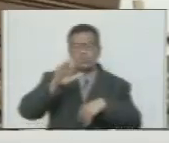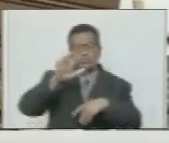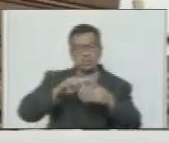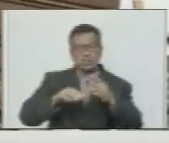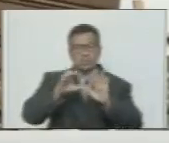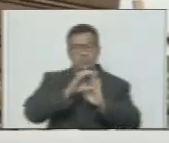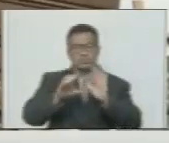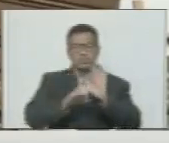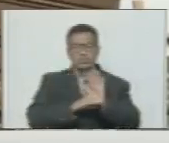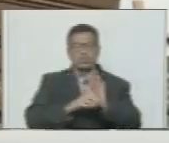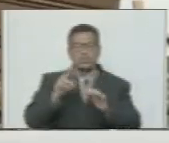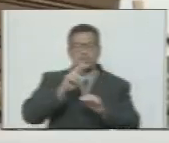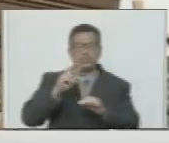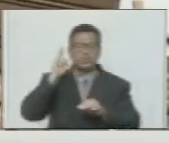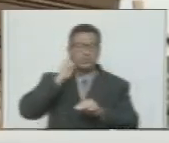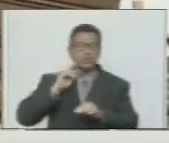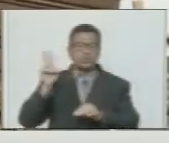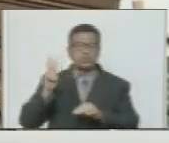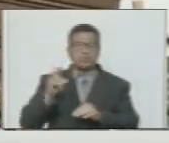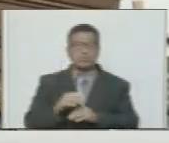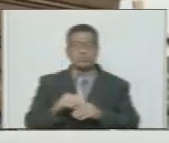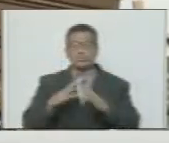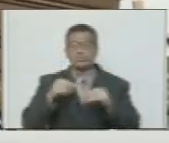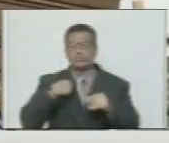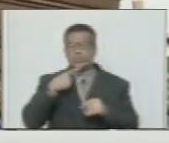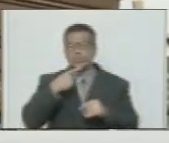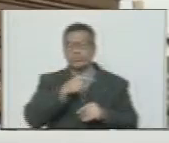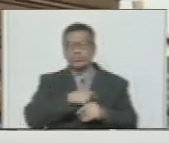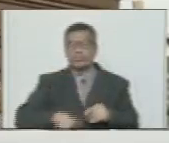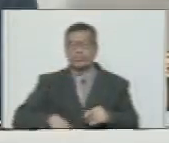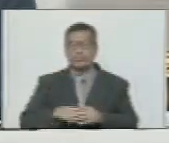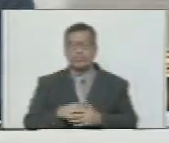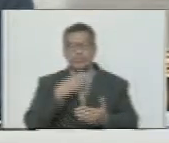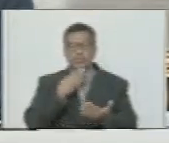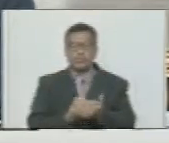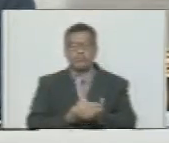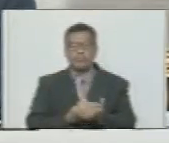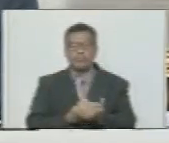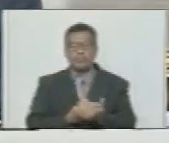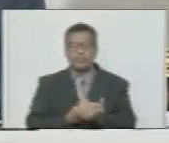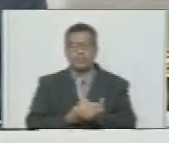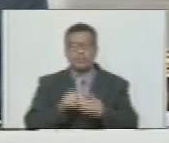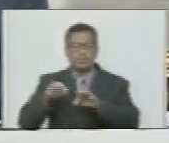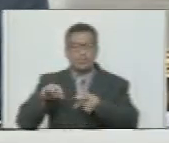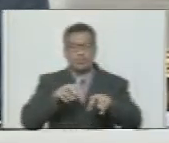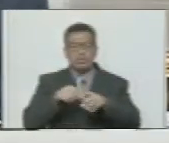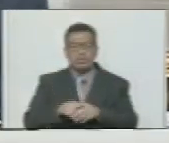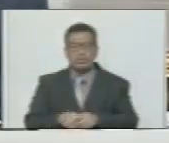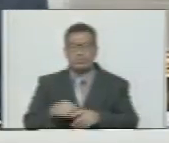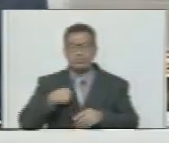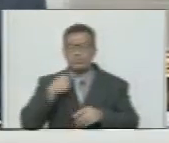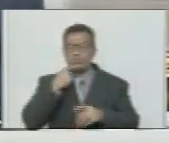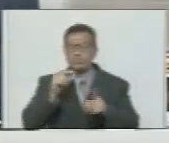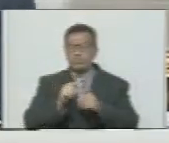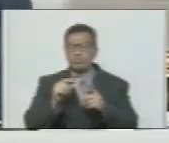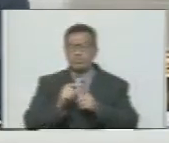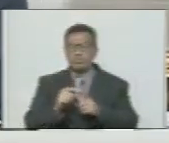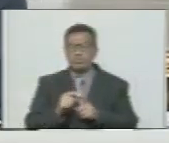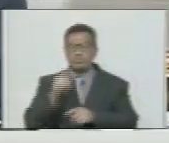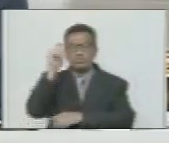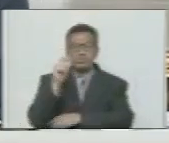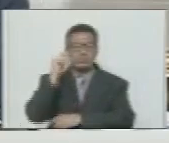numeral 15, de la Constitución de la República Bolivariana de Venezuela. Es todo, señor presidente. Gracias, ciudadana secretaria. Dejo en el derecho